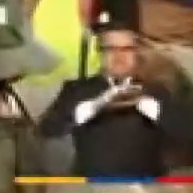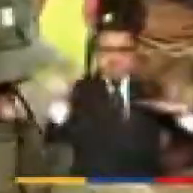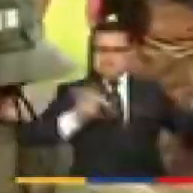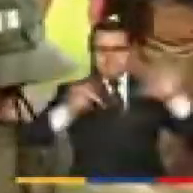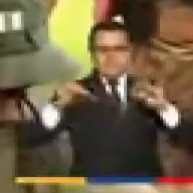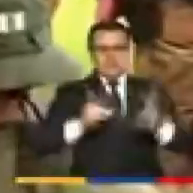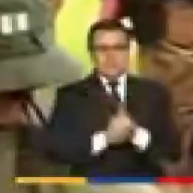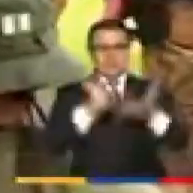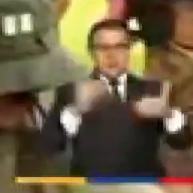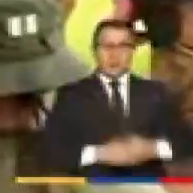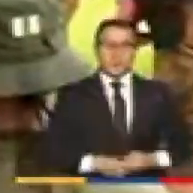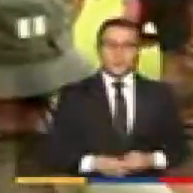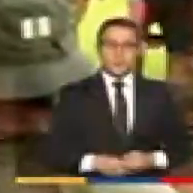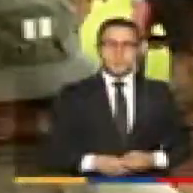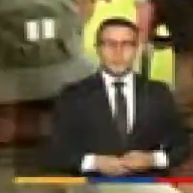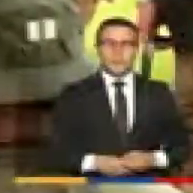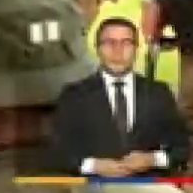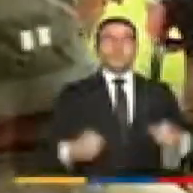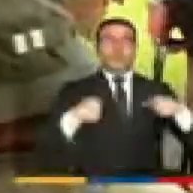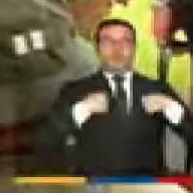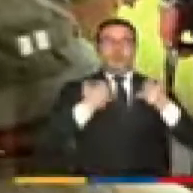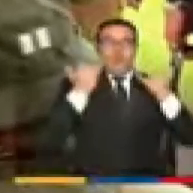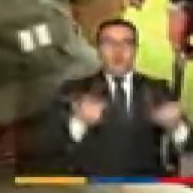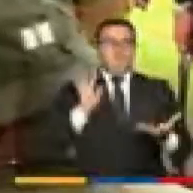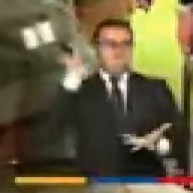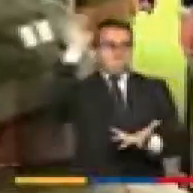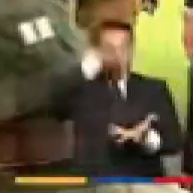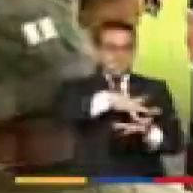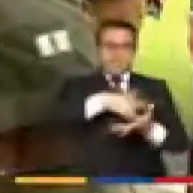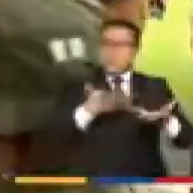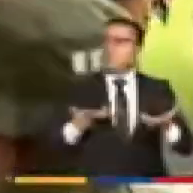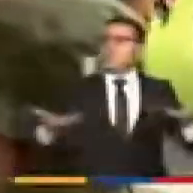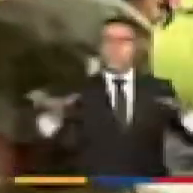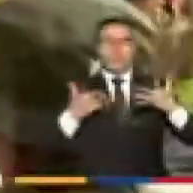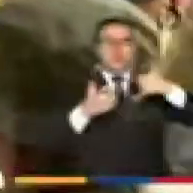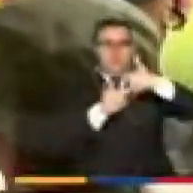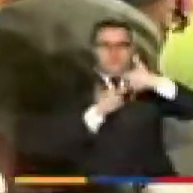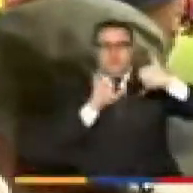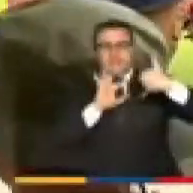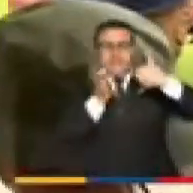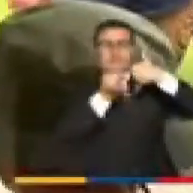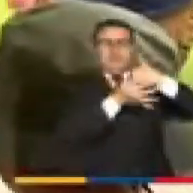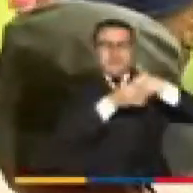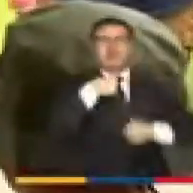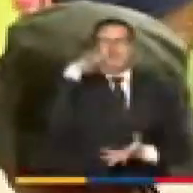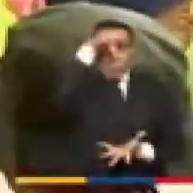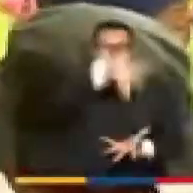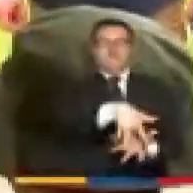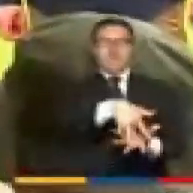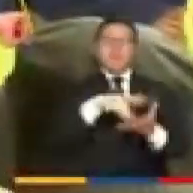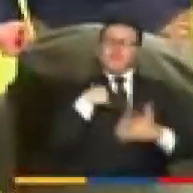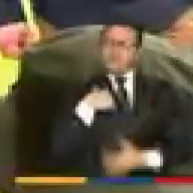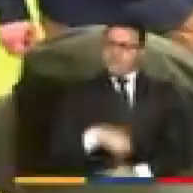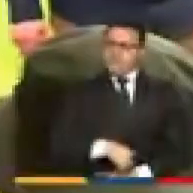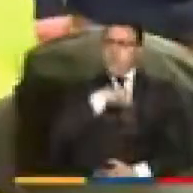Es un honor, estoy aquí en San José del Guaviare. Estoy muy orgulloso por